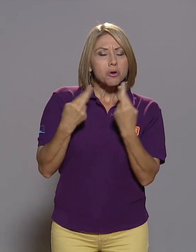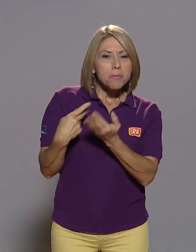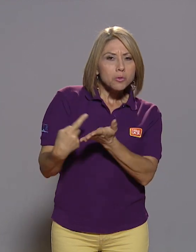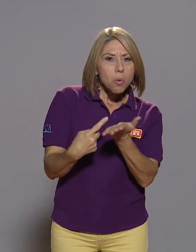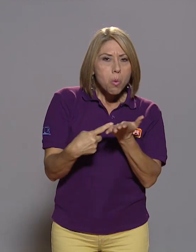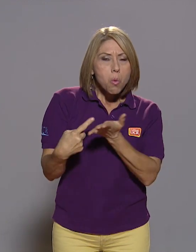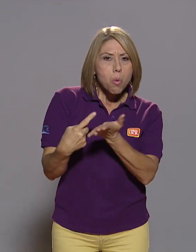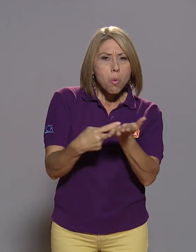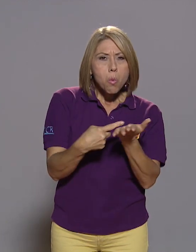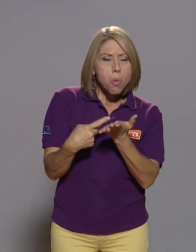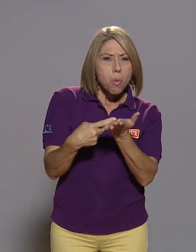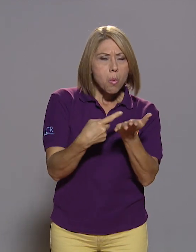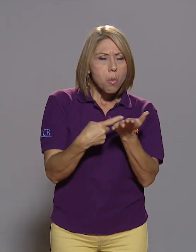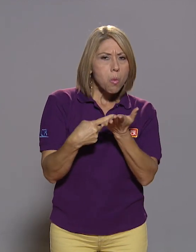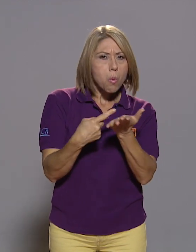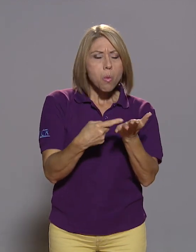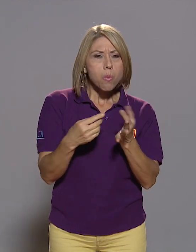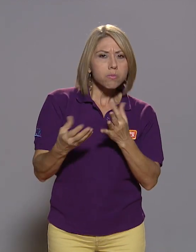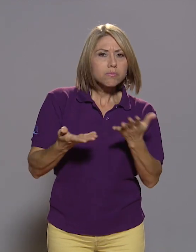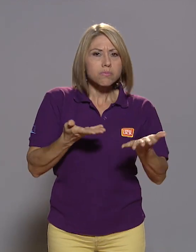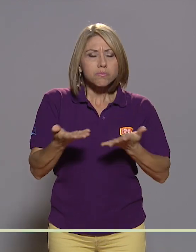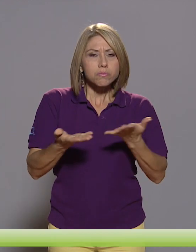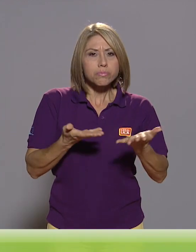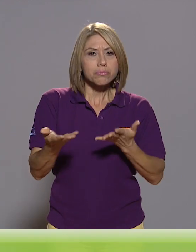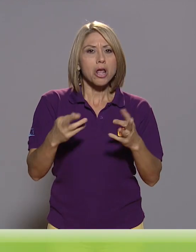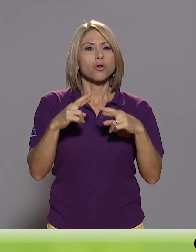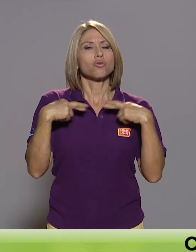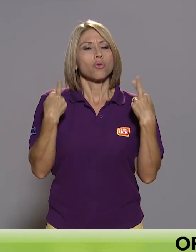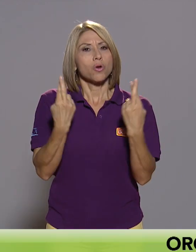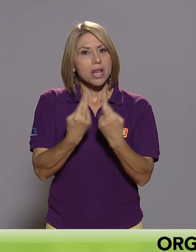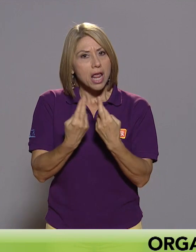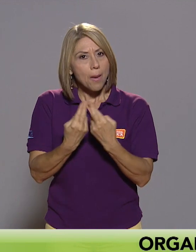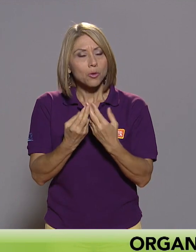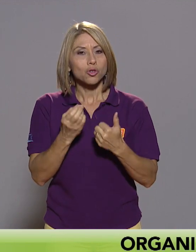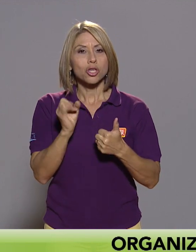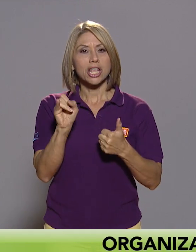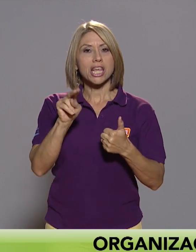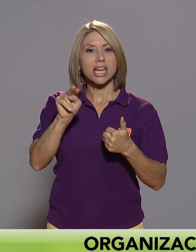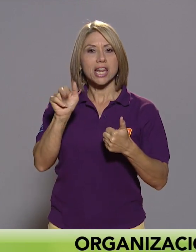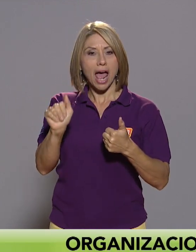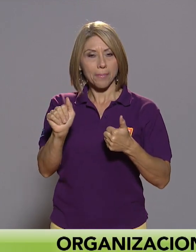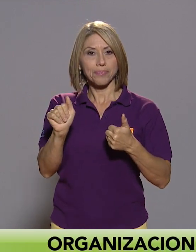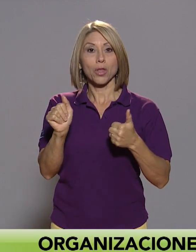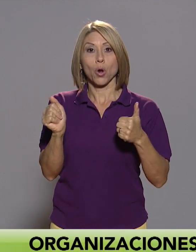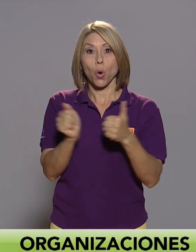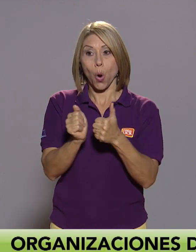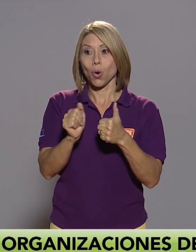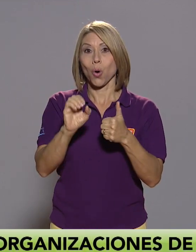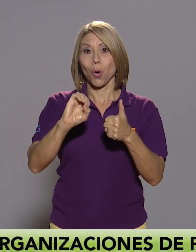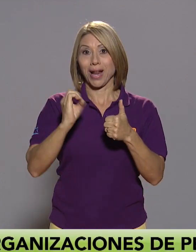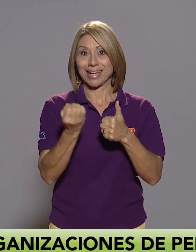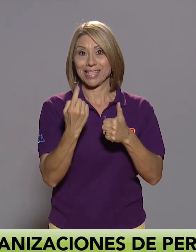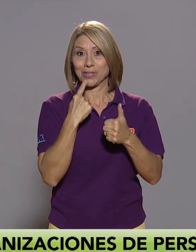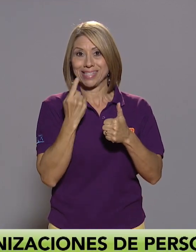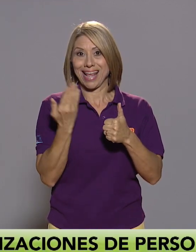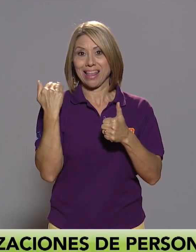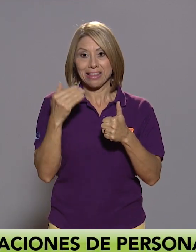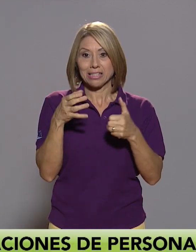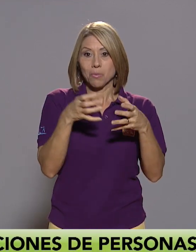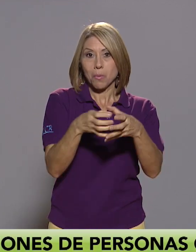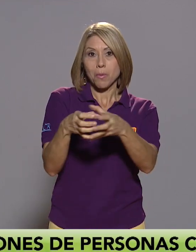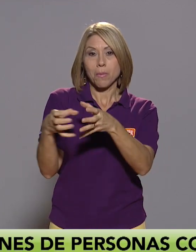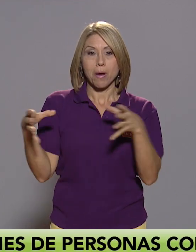no me equivoco, en las que nos reuníamos tanto el INAH con estas organizaciones